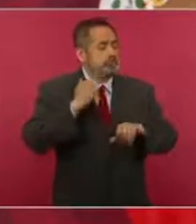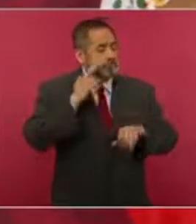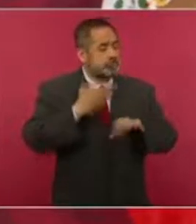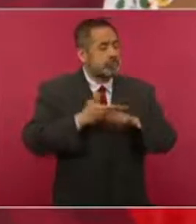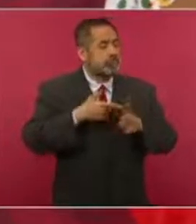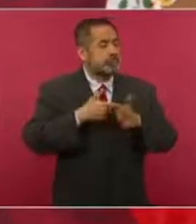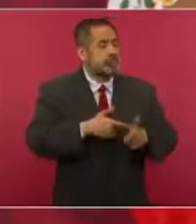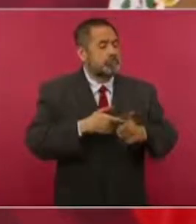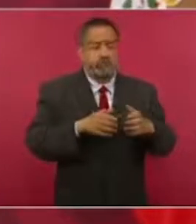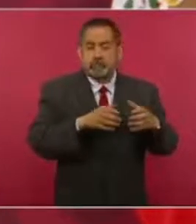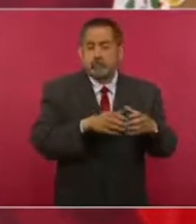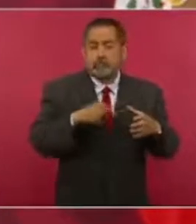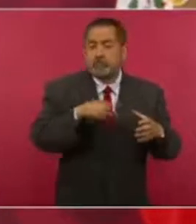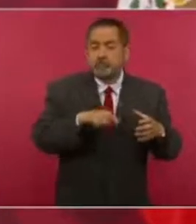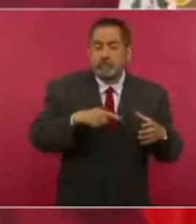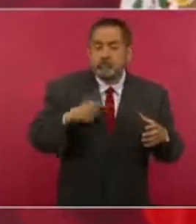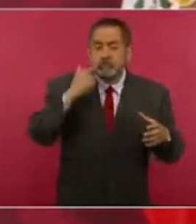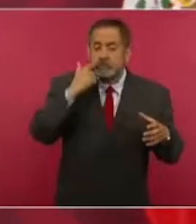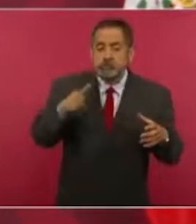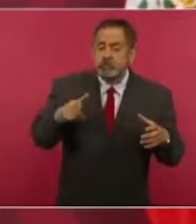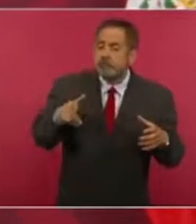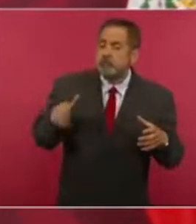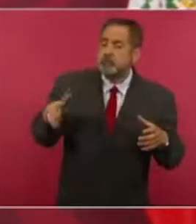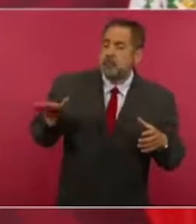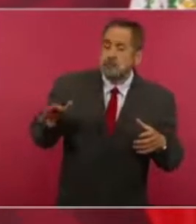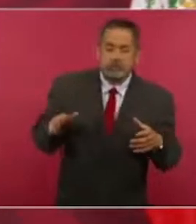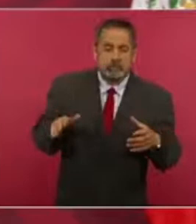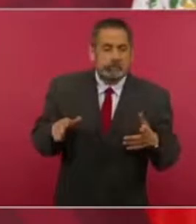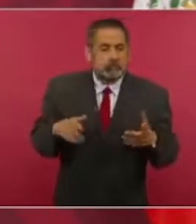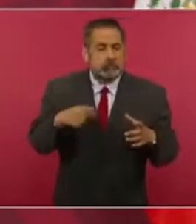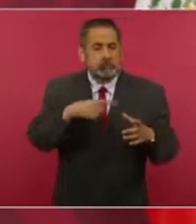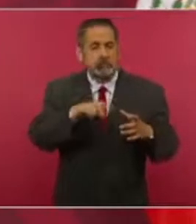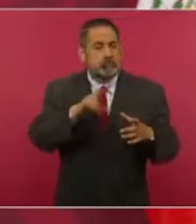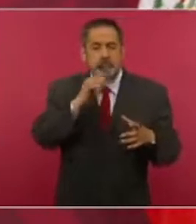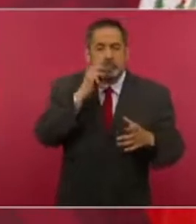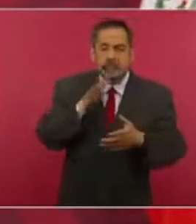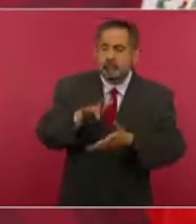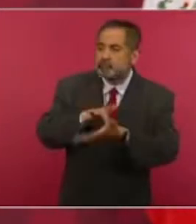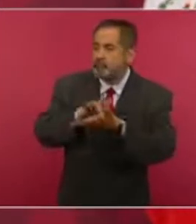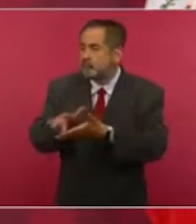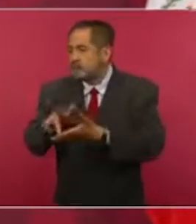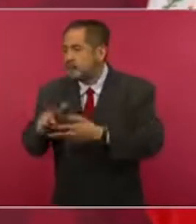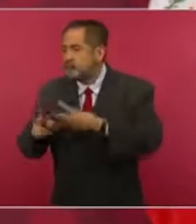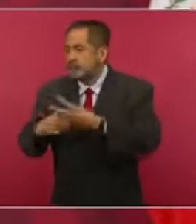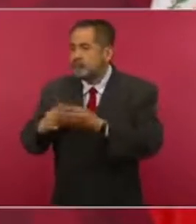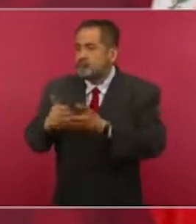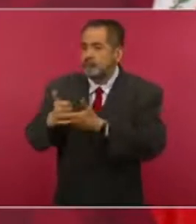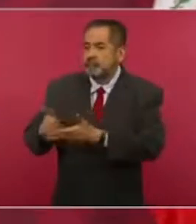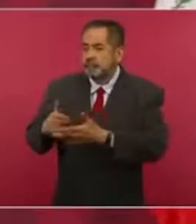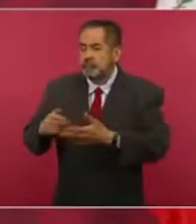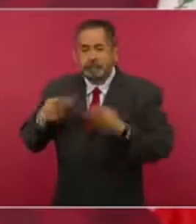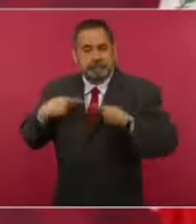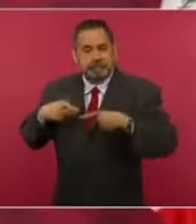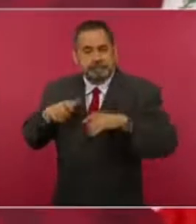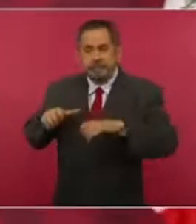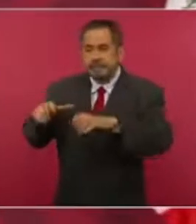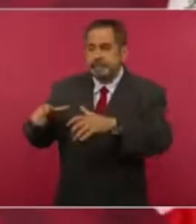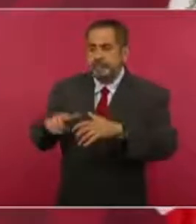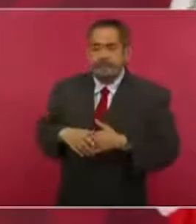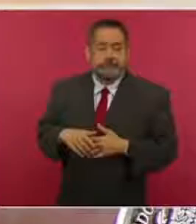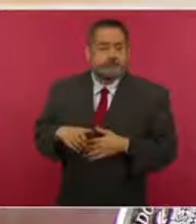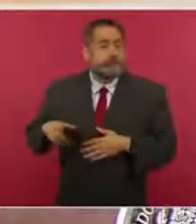No les gusta nada que signifique apoyar al pueblo, y la educación pública les